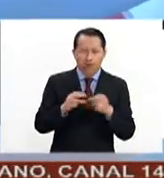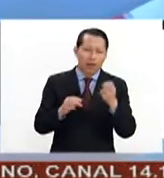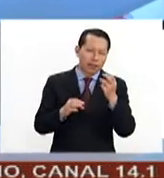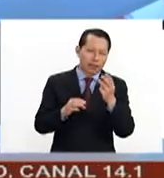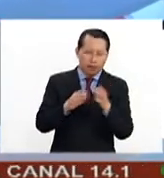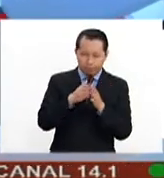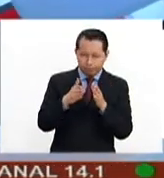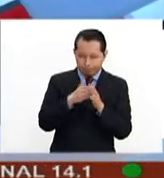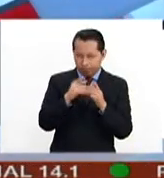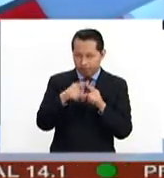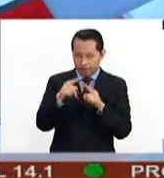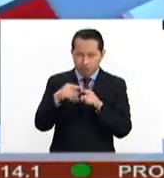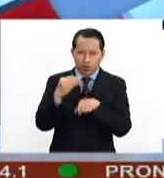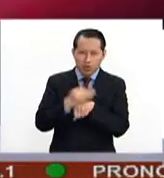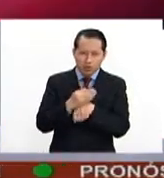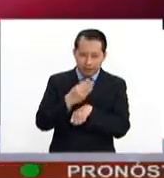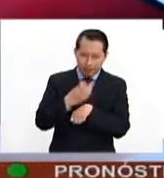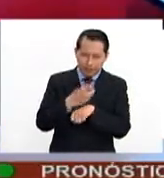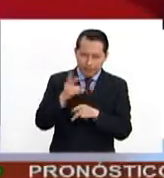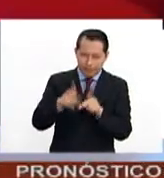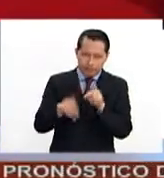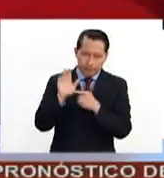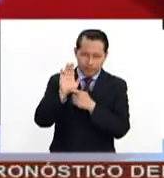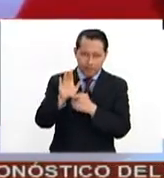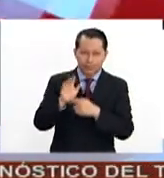Aquí le presentamos en este momento la tercera parte.